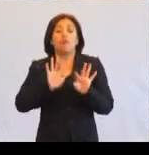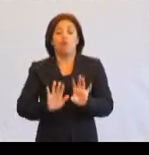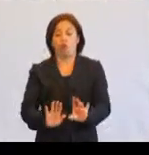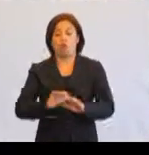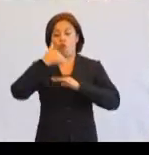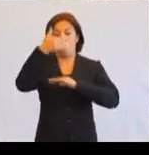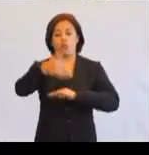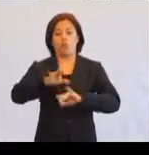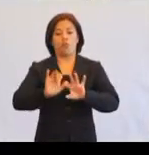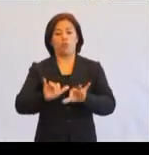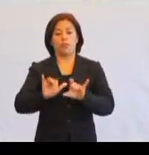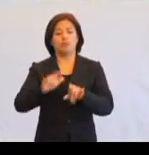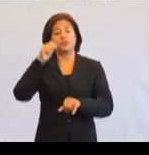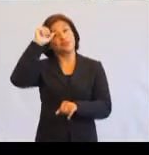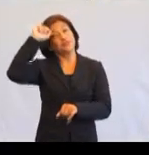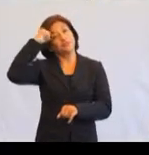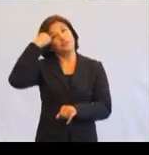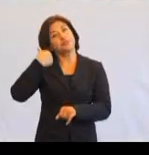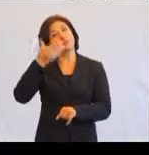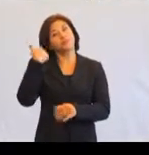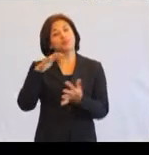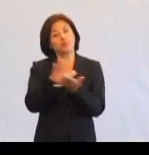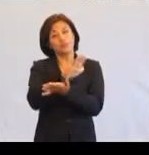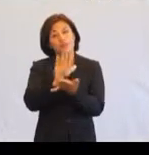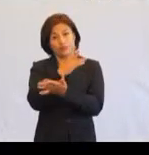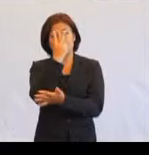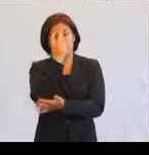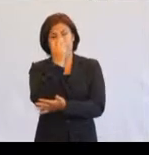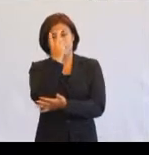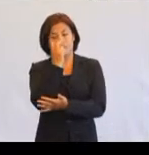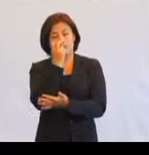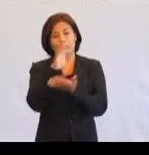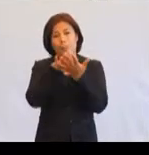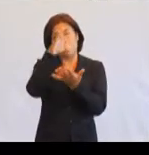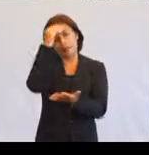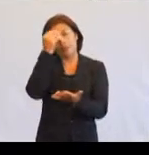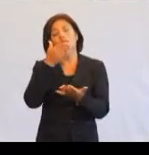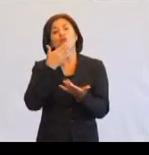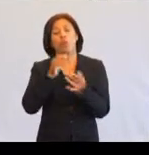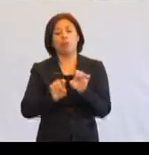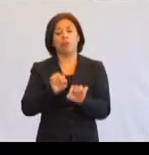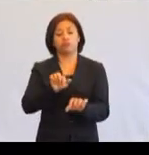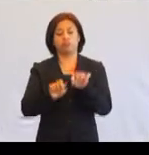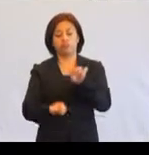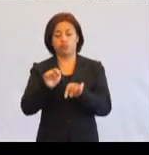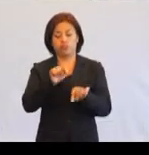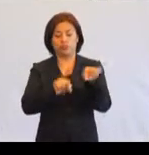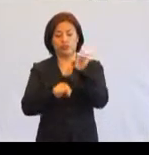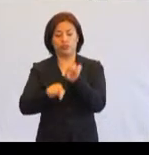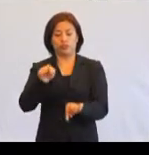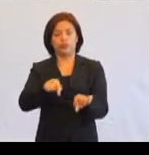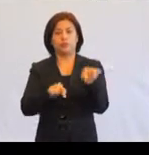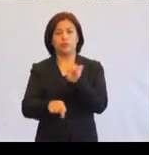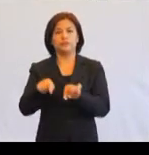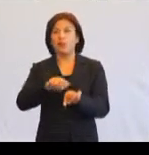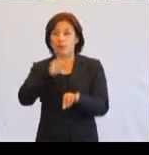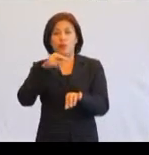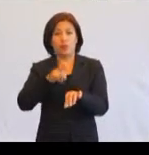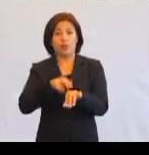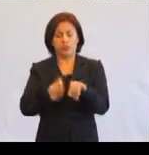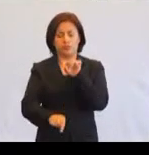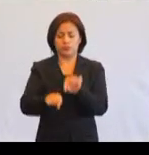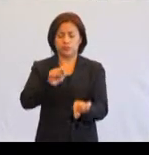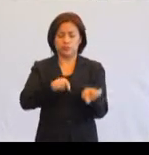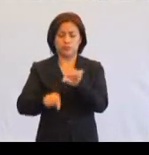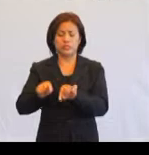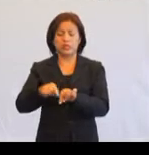la computadora. Yo recuerdo cuando en la escuela aprendí a utilizar la máquina de escribir